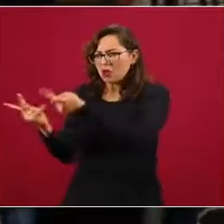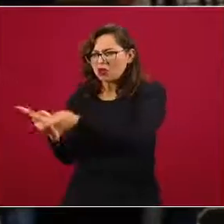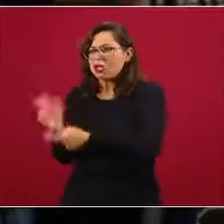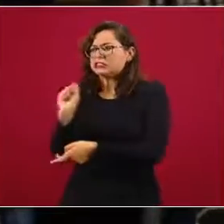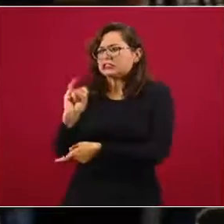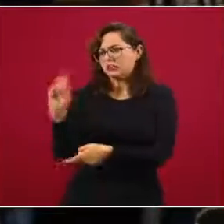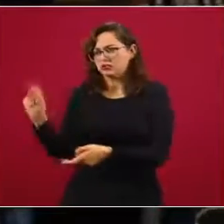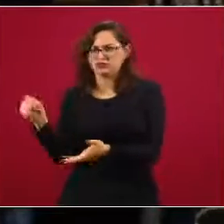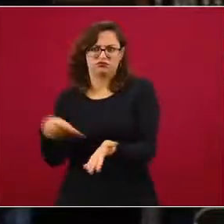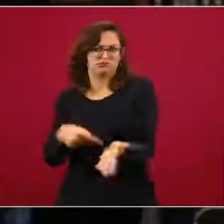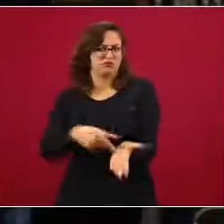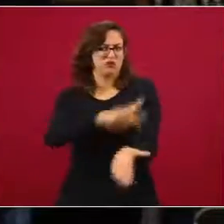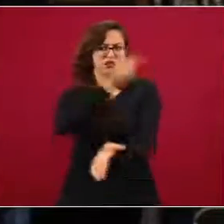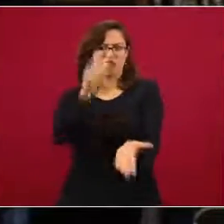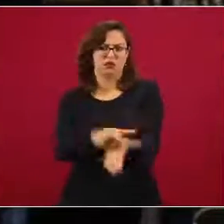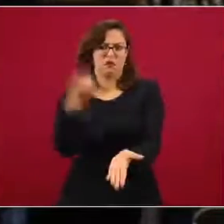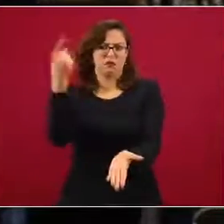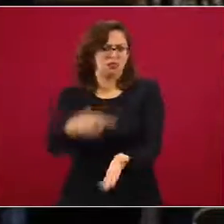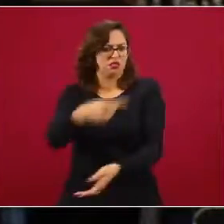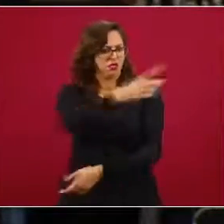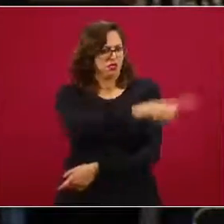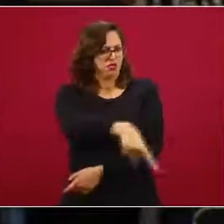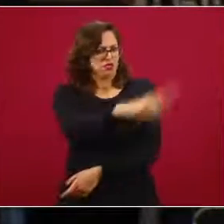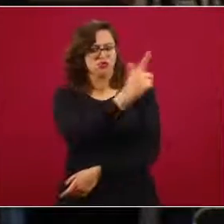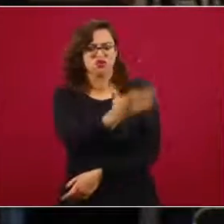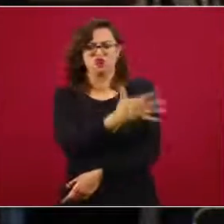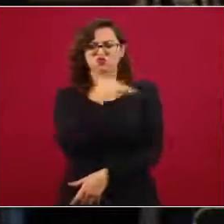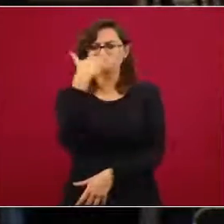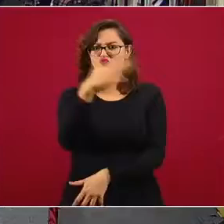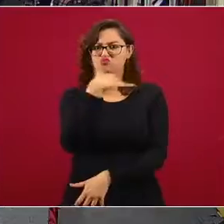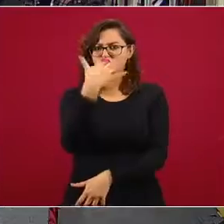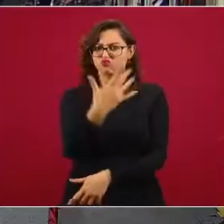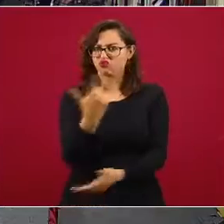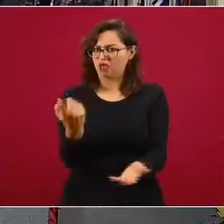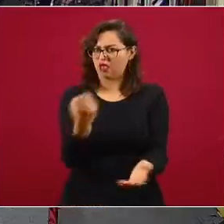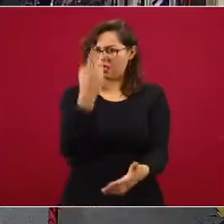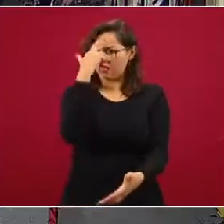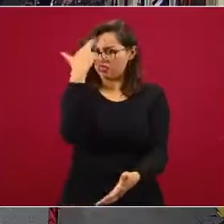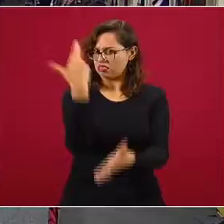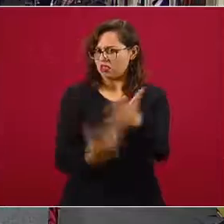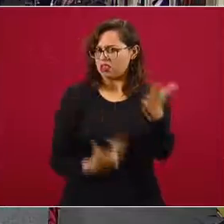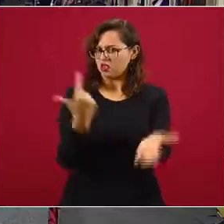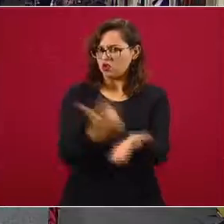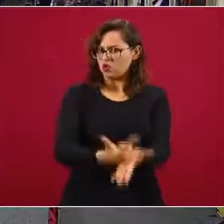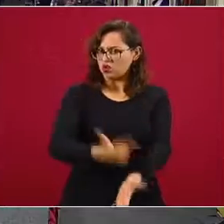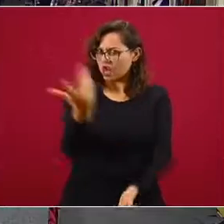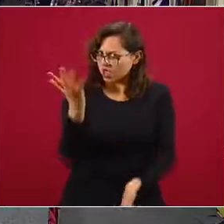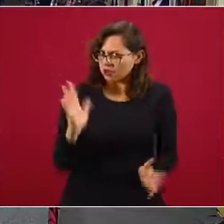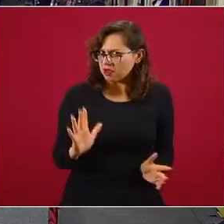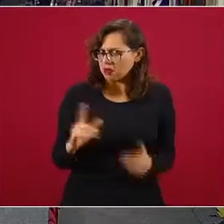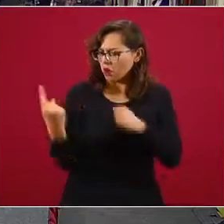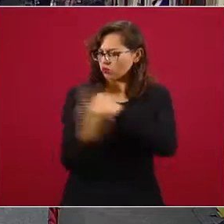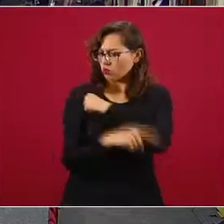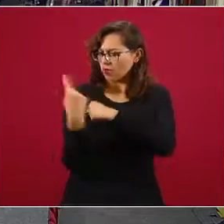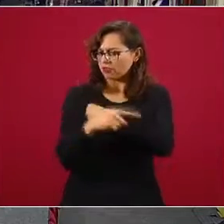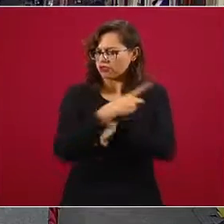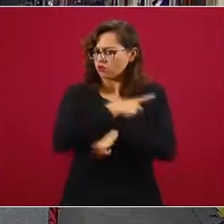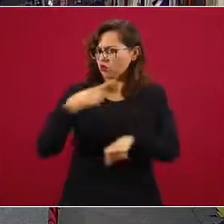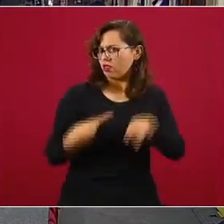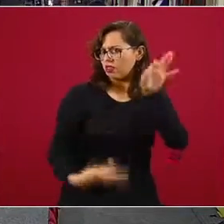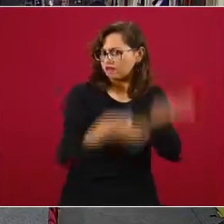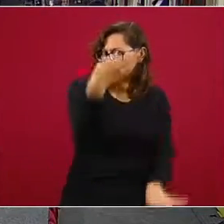los exmandatarios se comprobara que incurrieron en delitos de este tipo. Sí, es que es un asunto